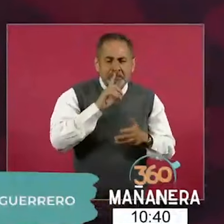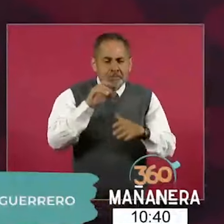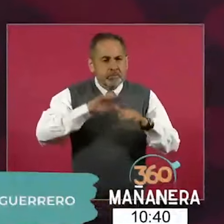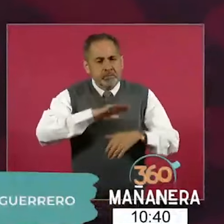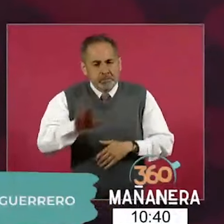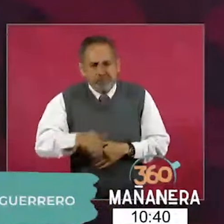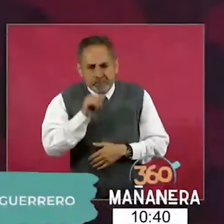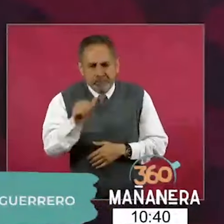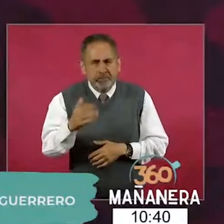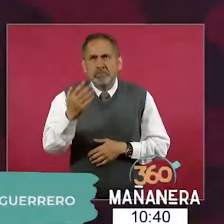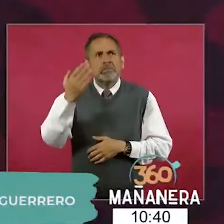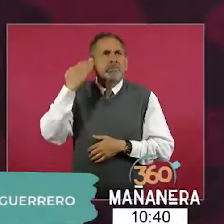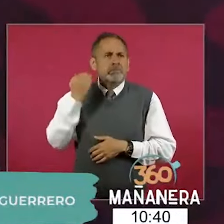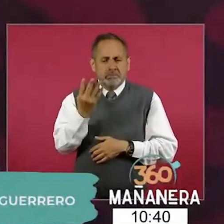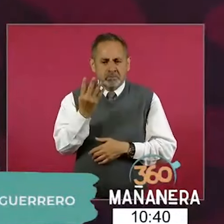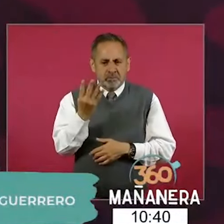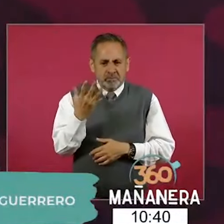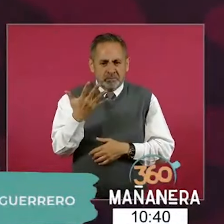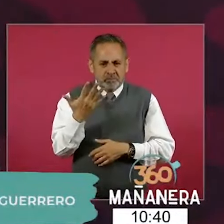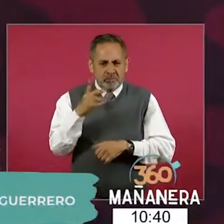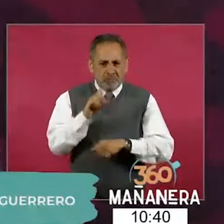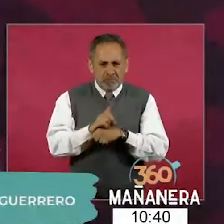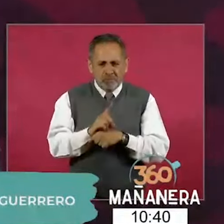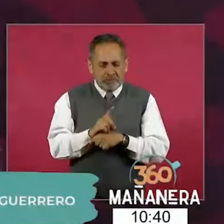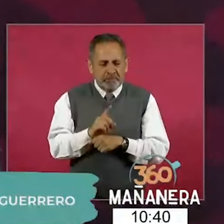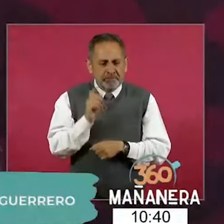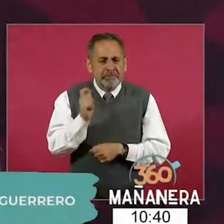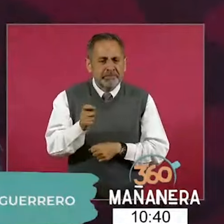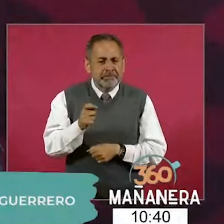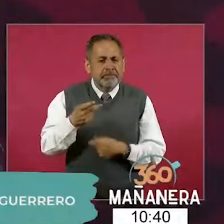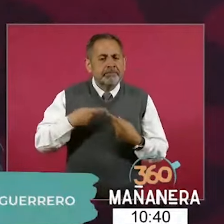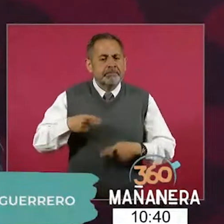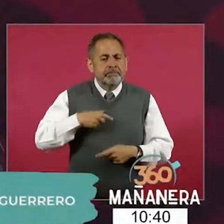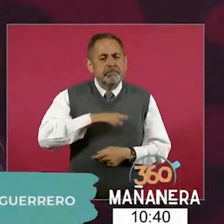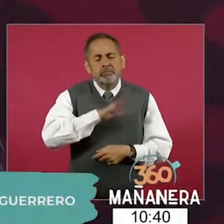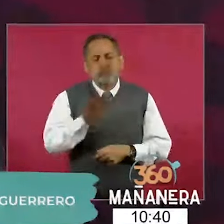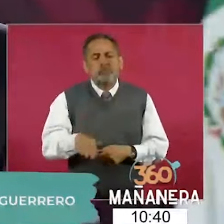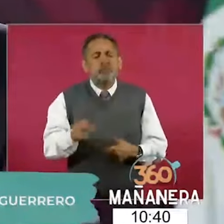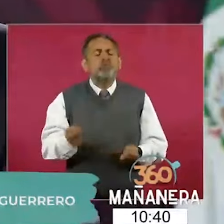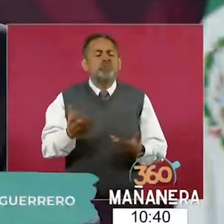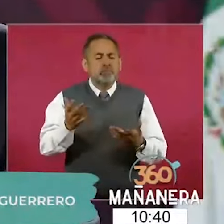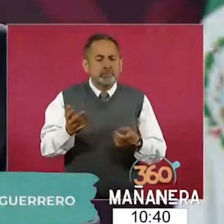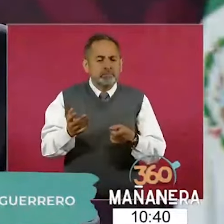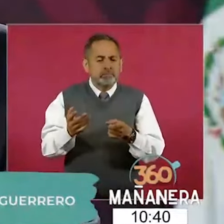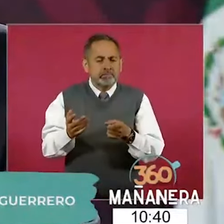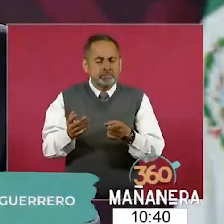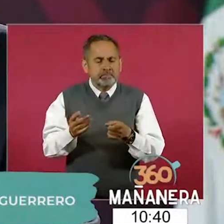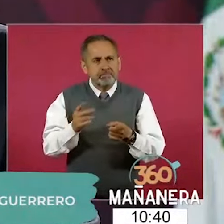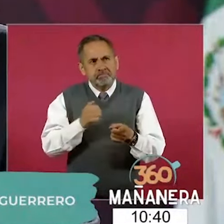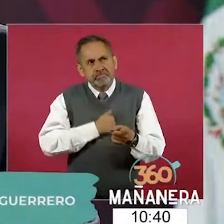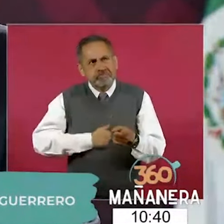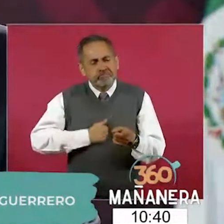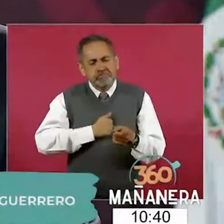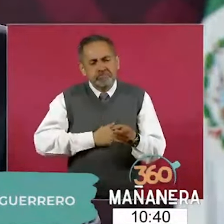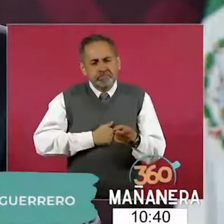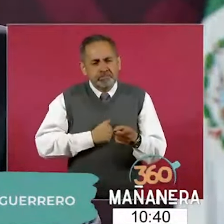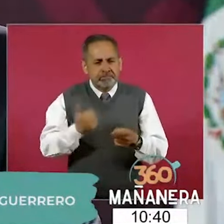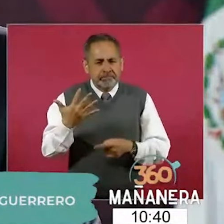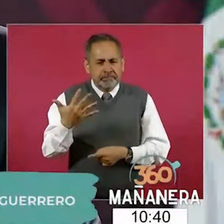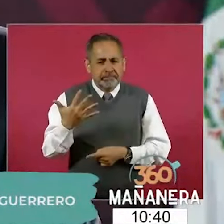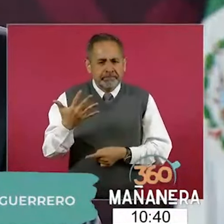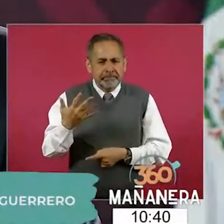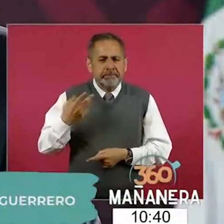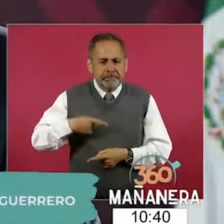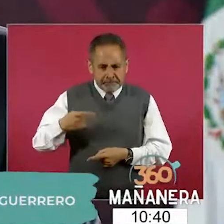días Solo han perdido la vida Lamentablemente cinco